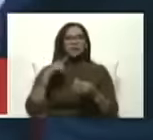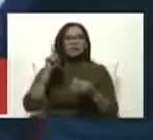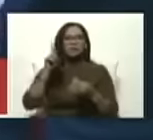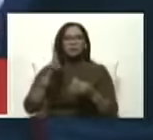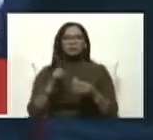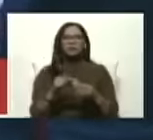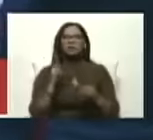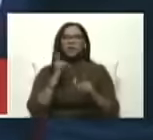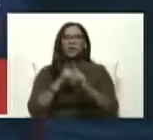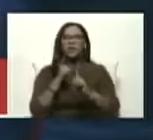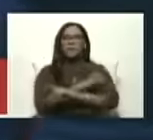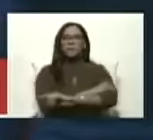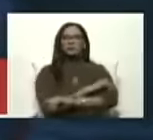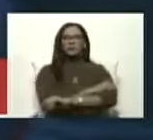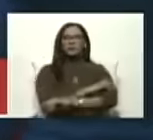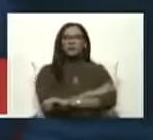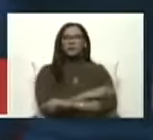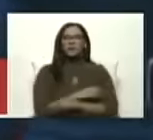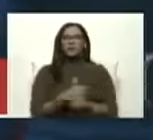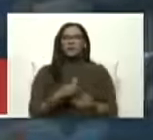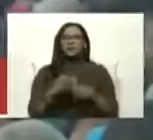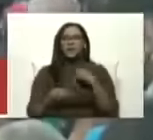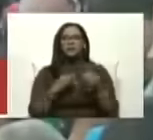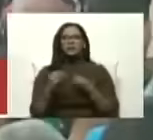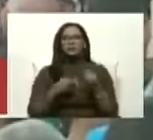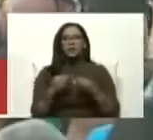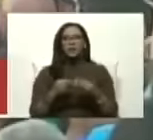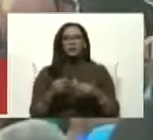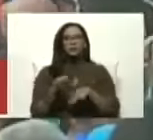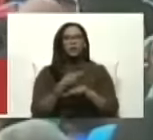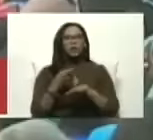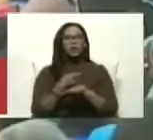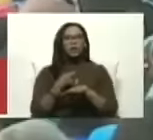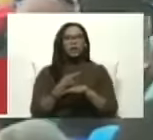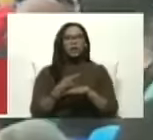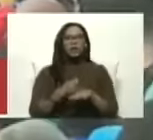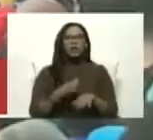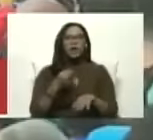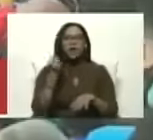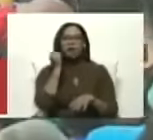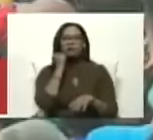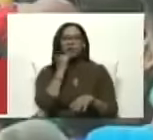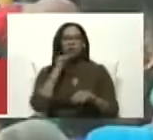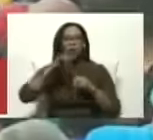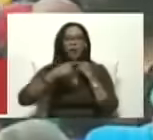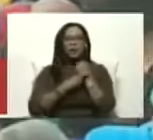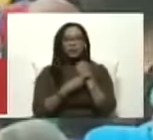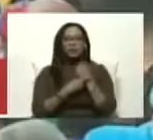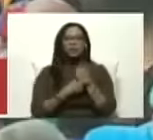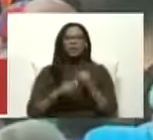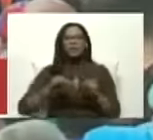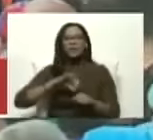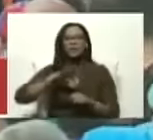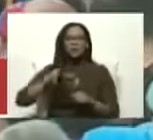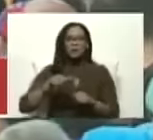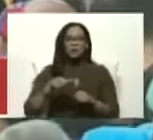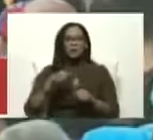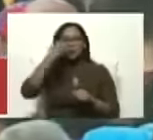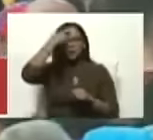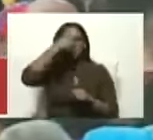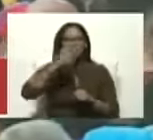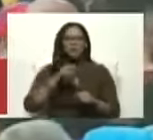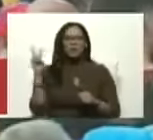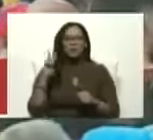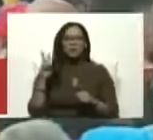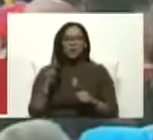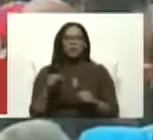la oposición, cuando que recrearon ese gobierno fantoche de Juan Guaidó, fuera para robar al pueblo venezolano,